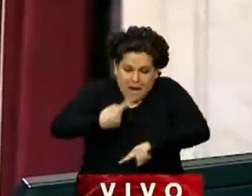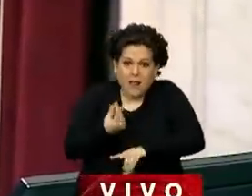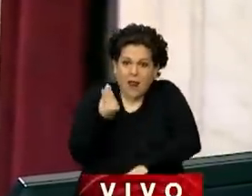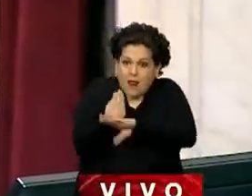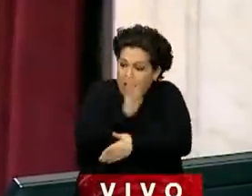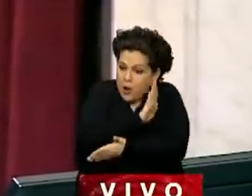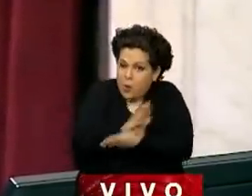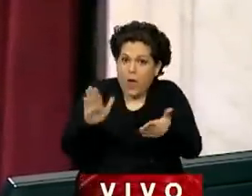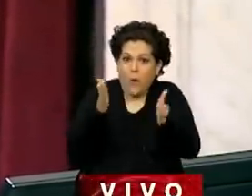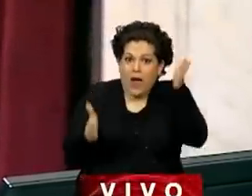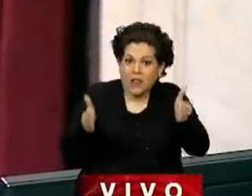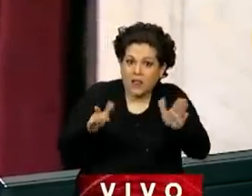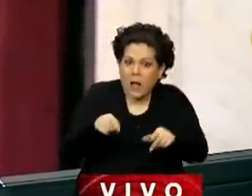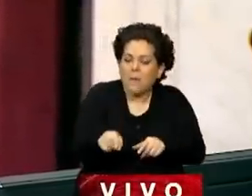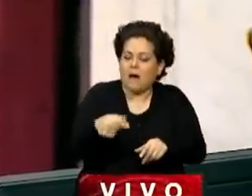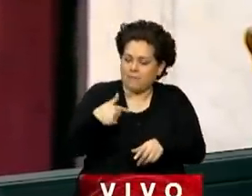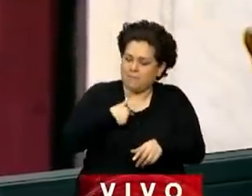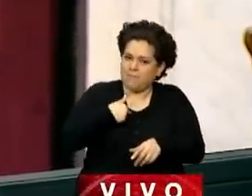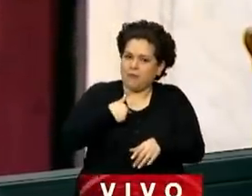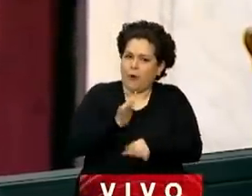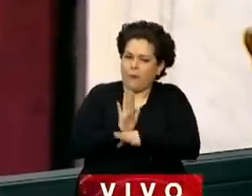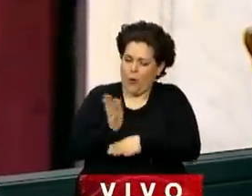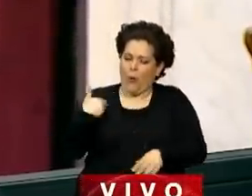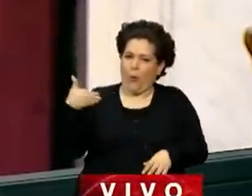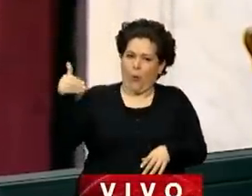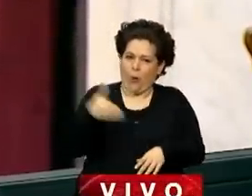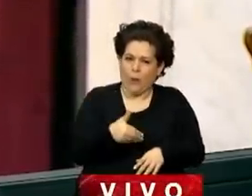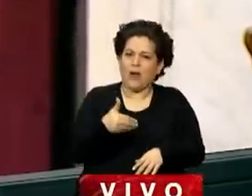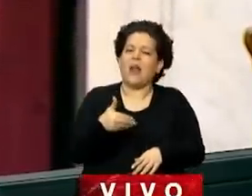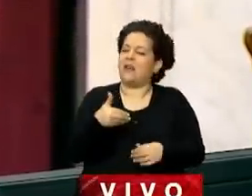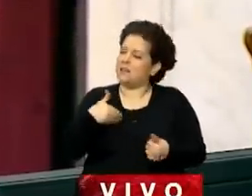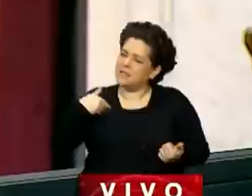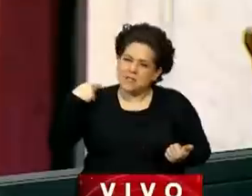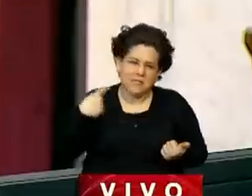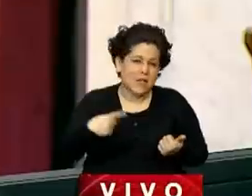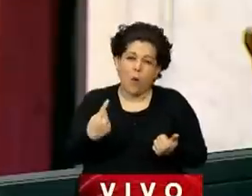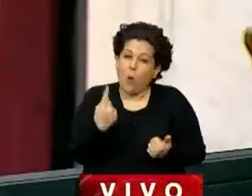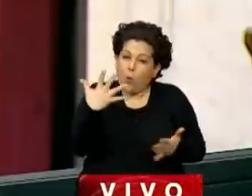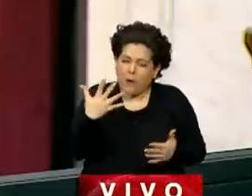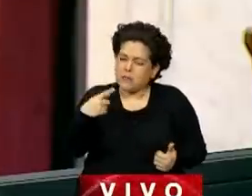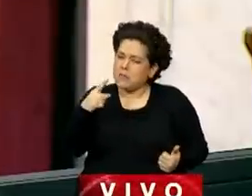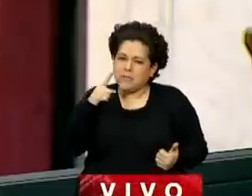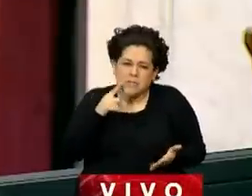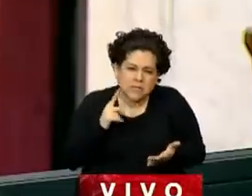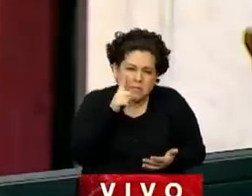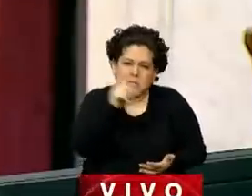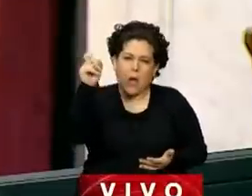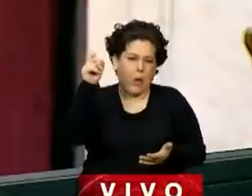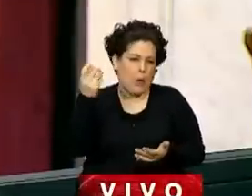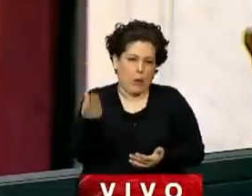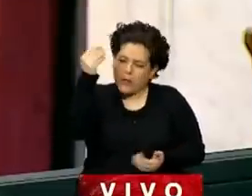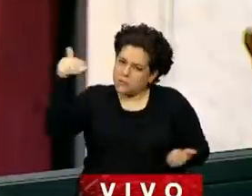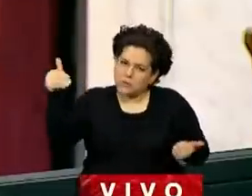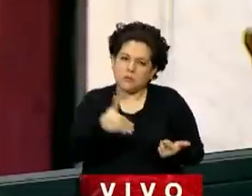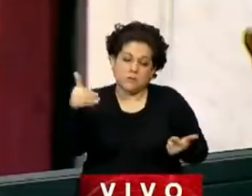que empieza, voy a venir una y 100 veces a esta casa, que es la casa del